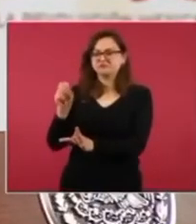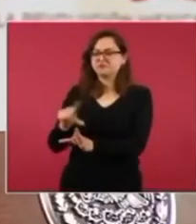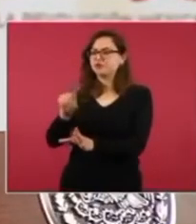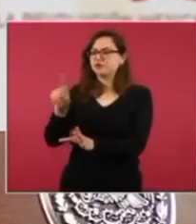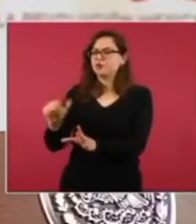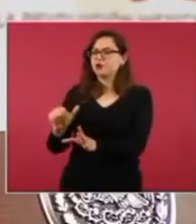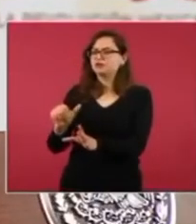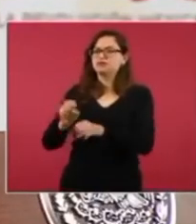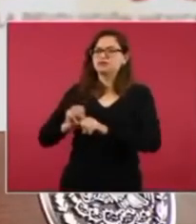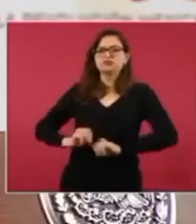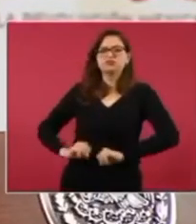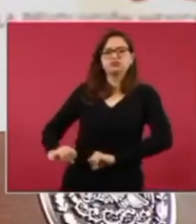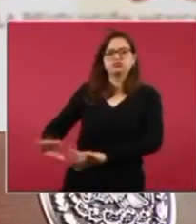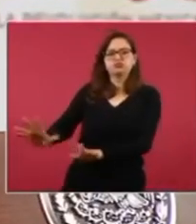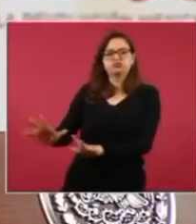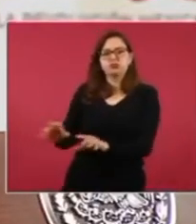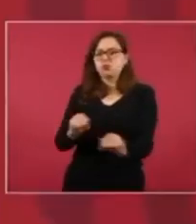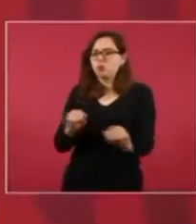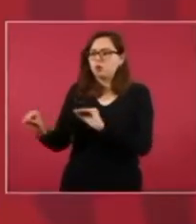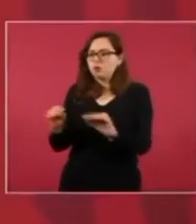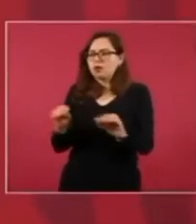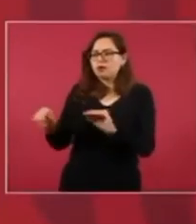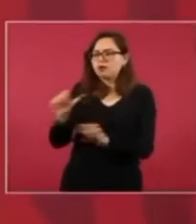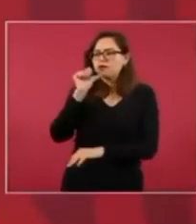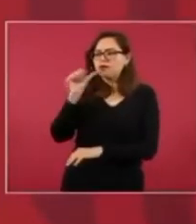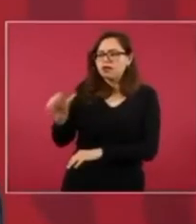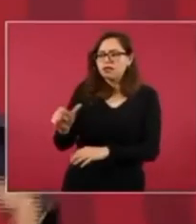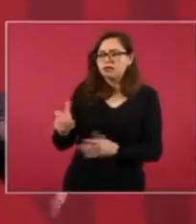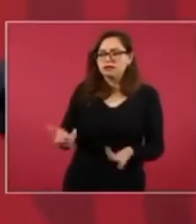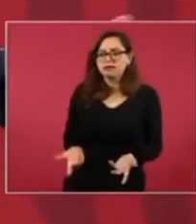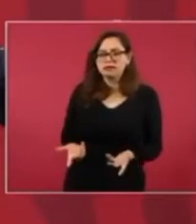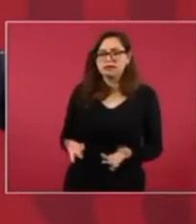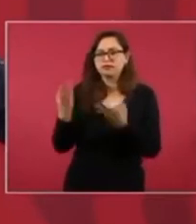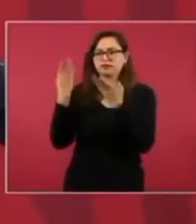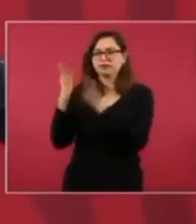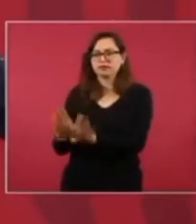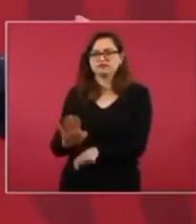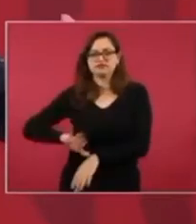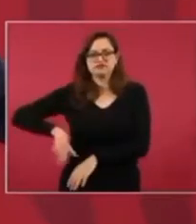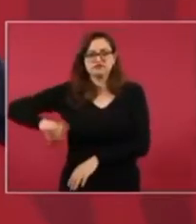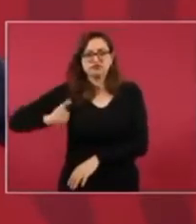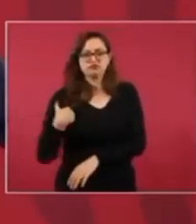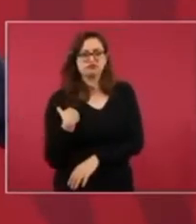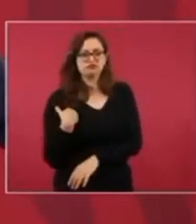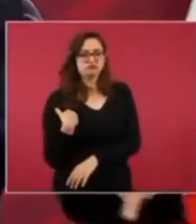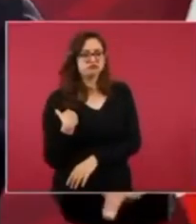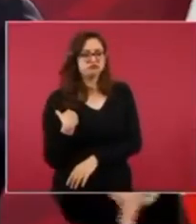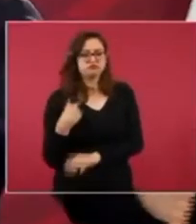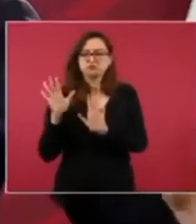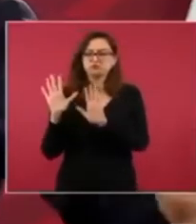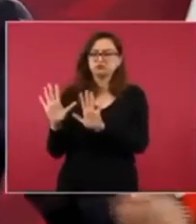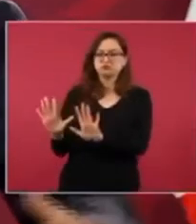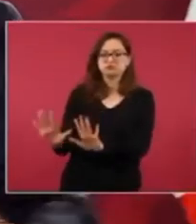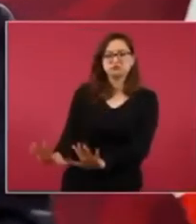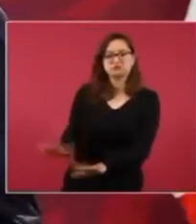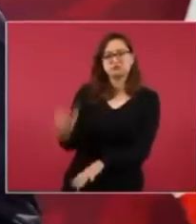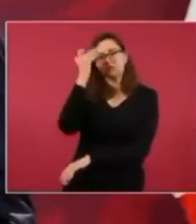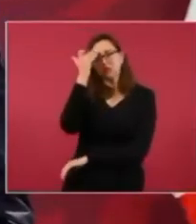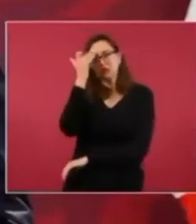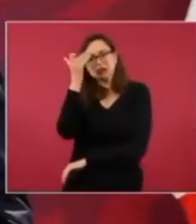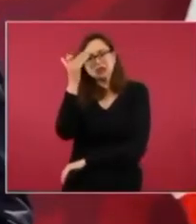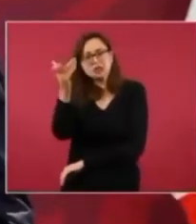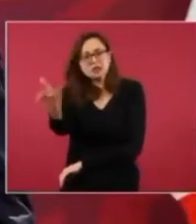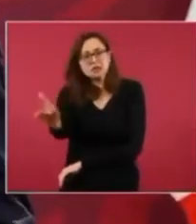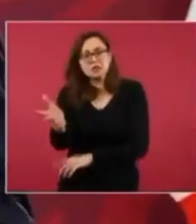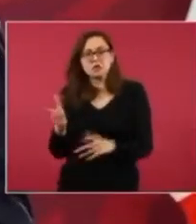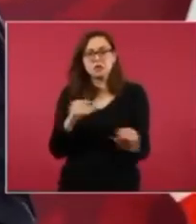ideas o si se quiere destinar de otra manera, pues se tiene que mandar otra iniciativa y en todo caso se abriría otra vertiente. Pero bueno, en fin, son las declaraciones que se